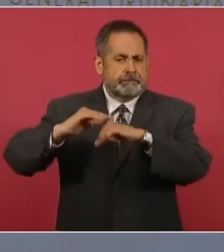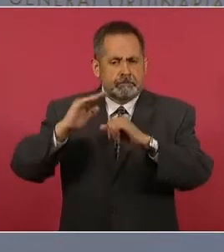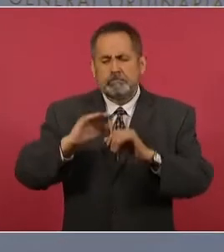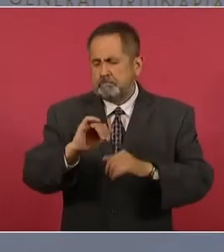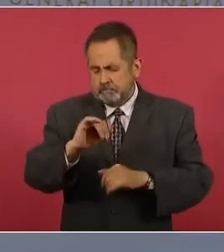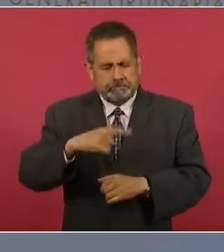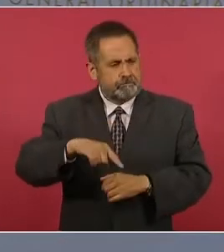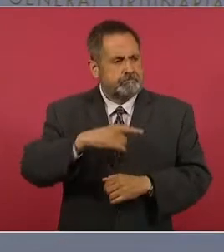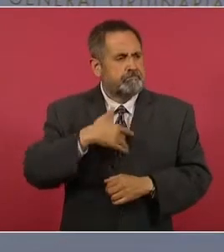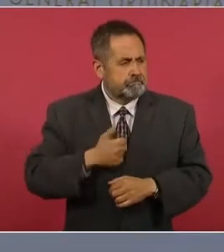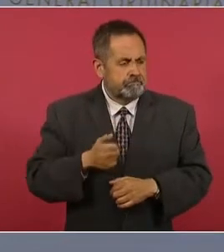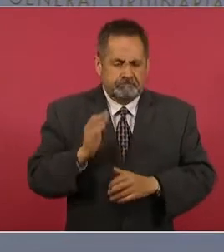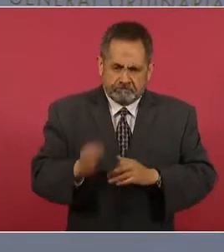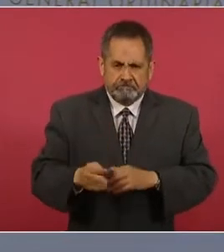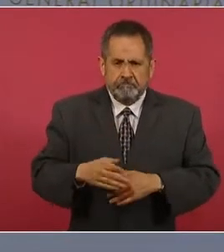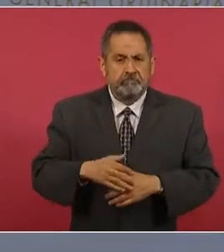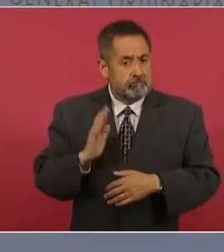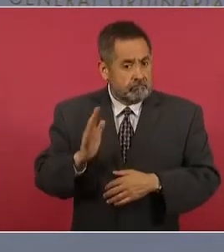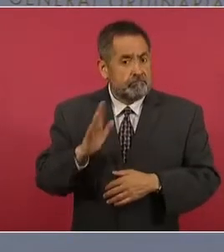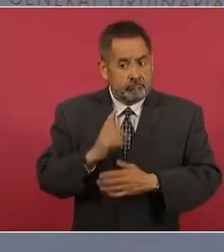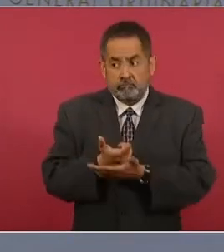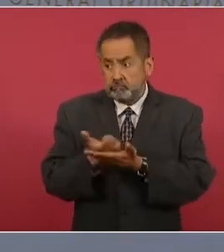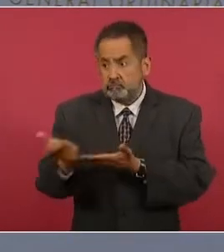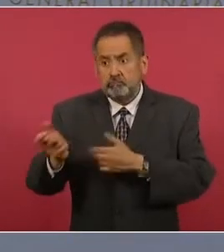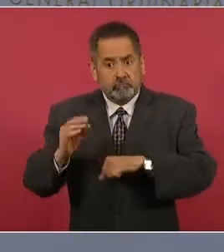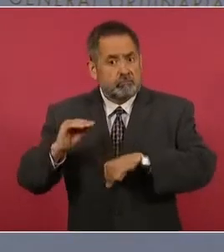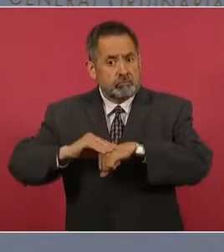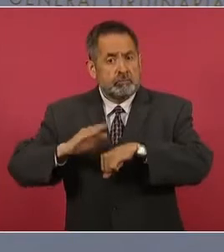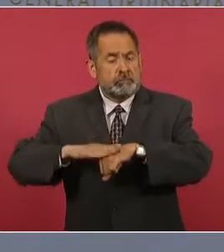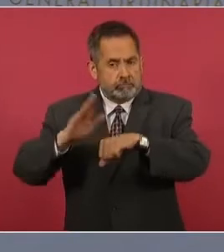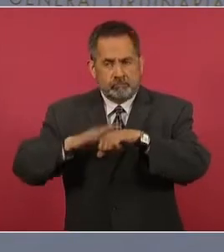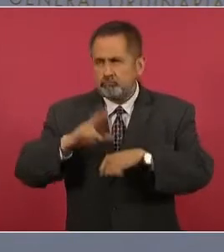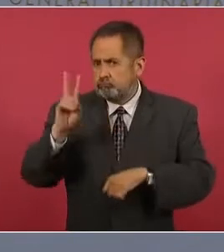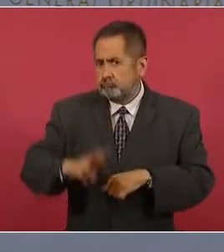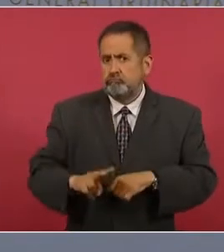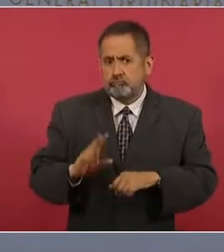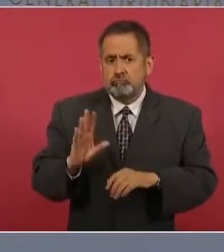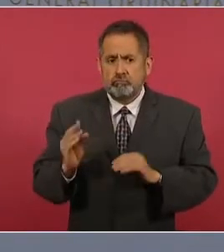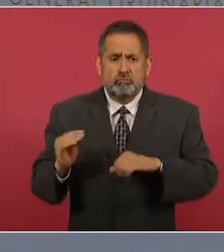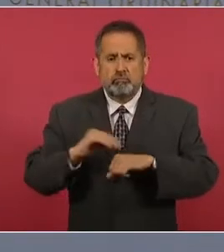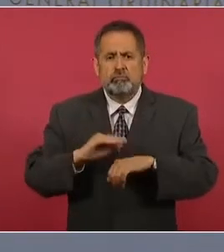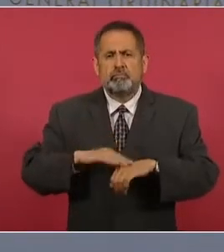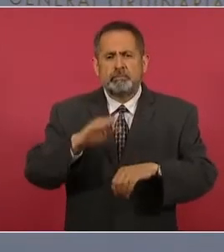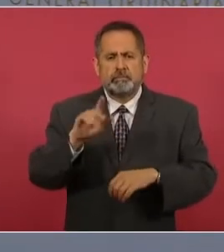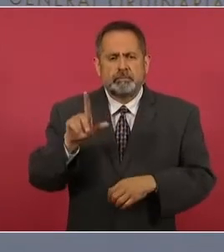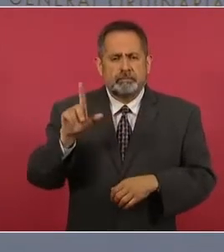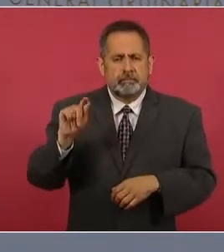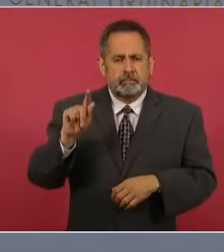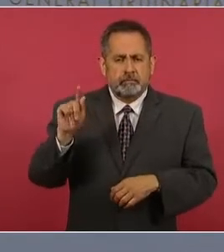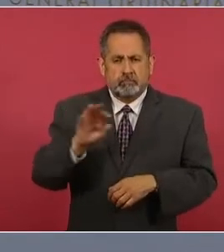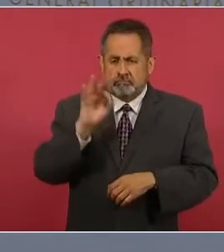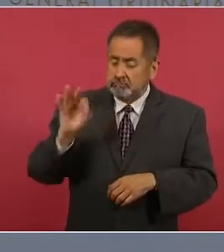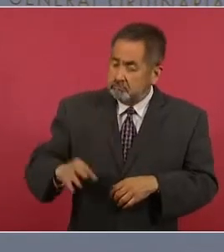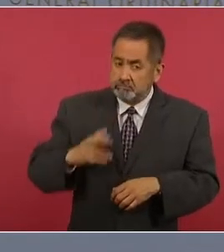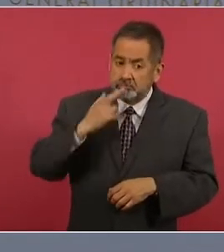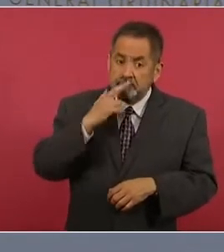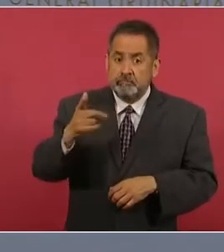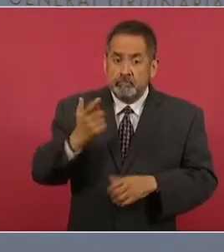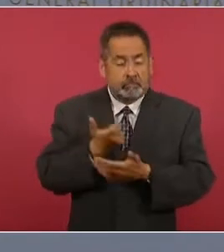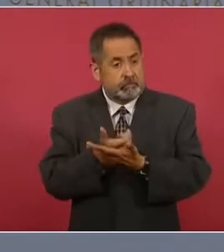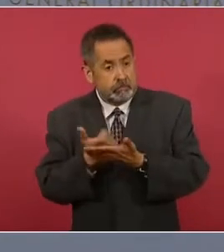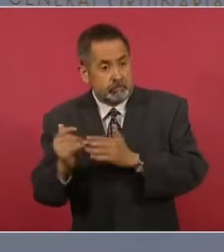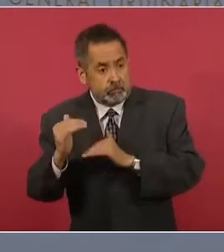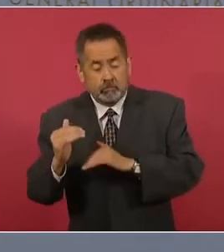y se está logrando. Han aumentado los salarios en términos reales en un 70%, salario